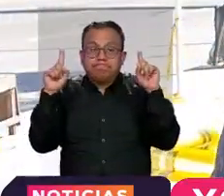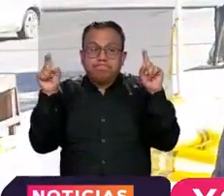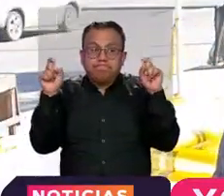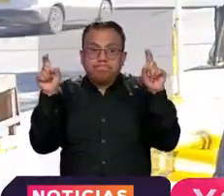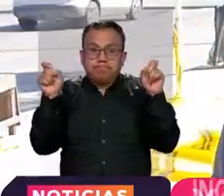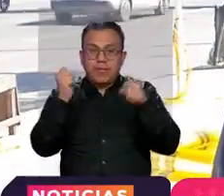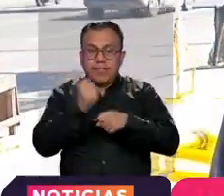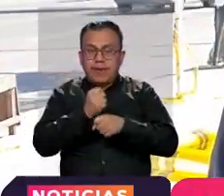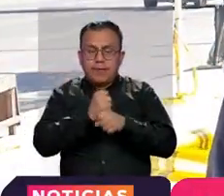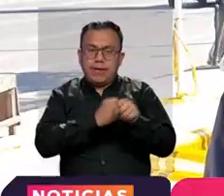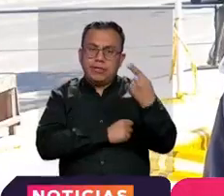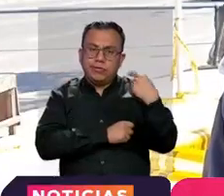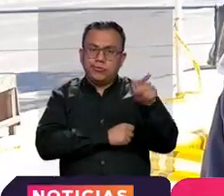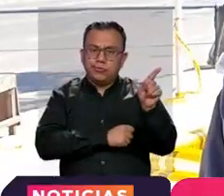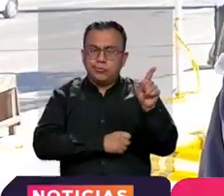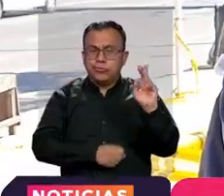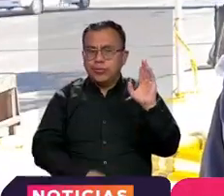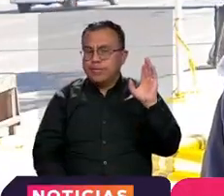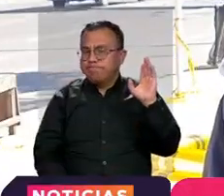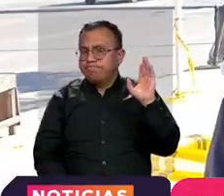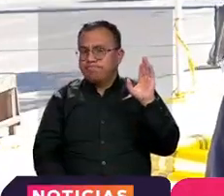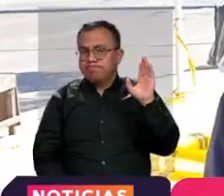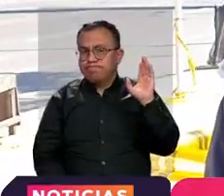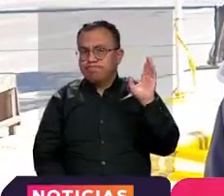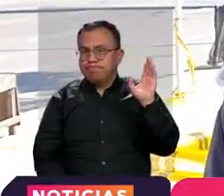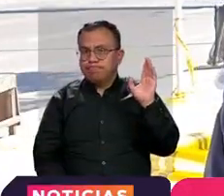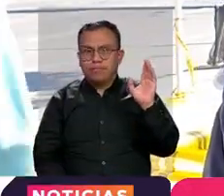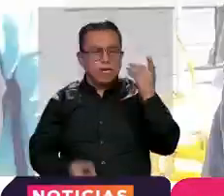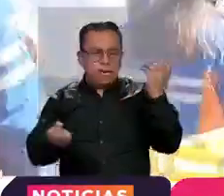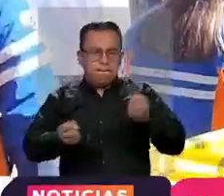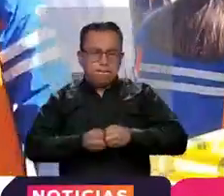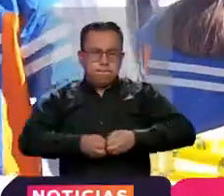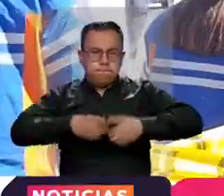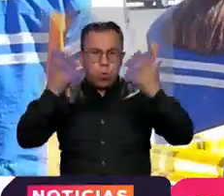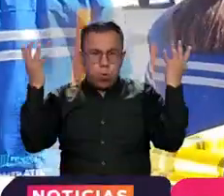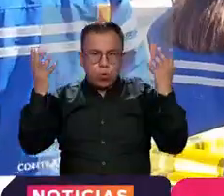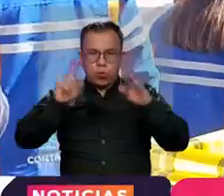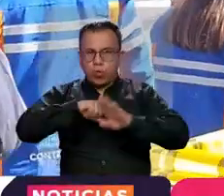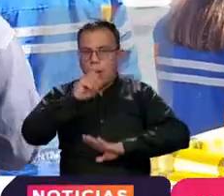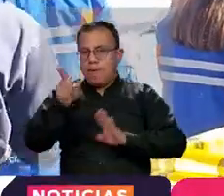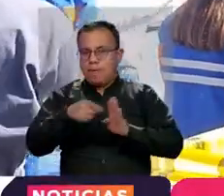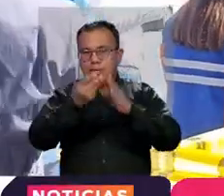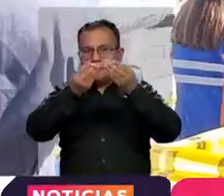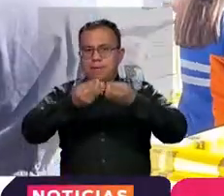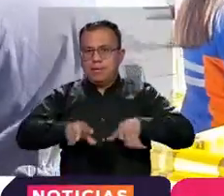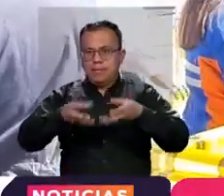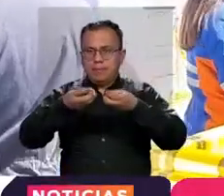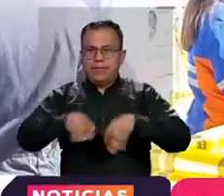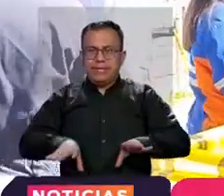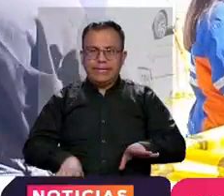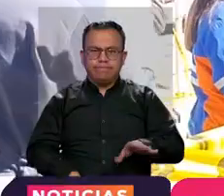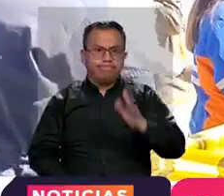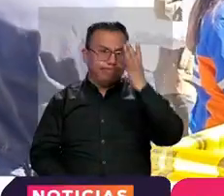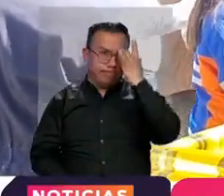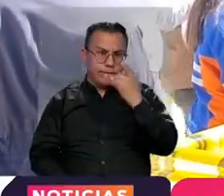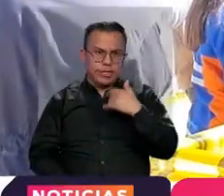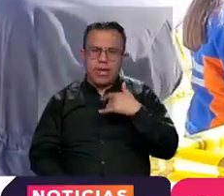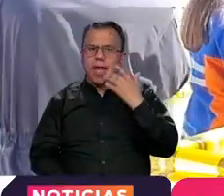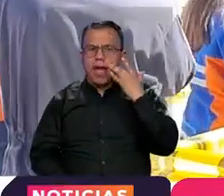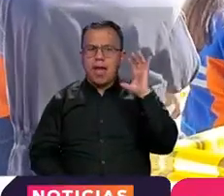supuestamente por el trabajo que ellos estaban haciendo, y se vino la explosión. Todo en total se perdió, porque